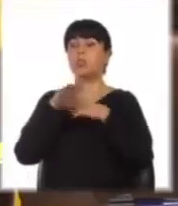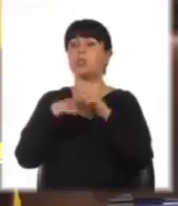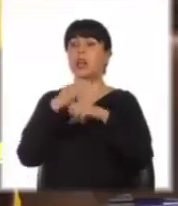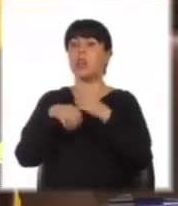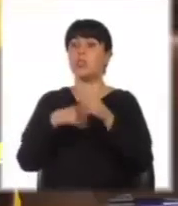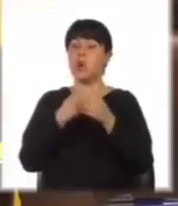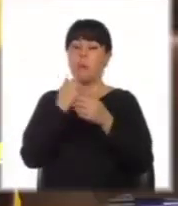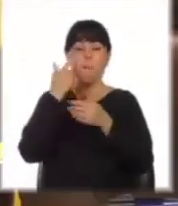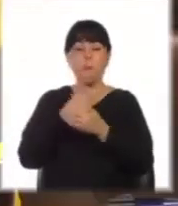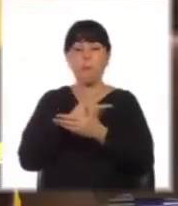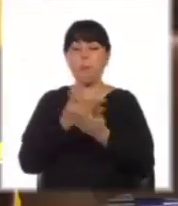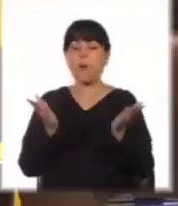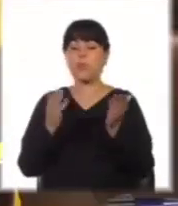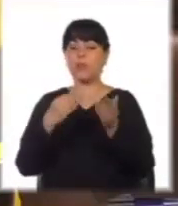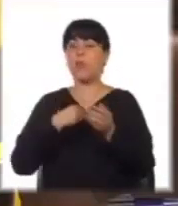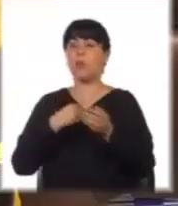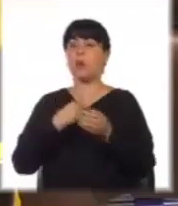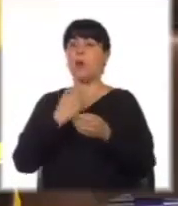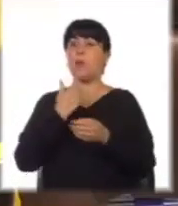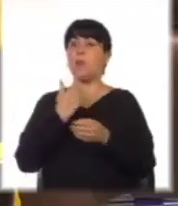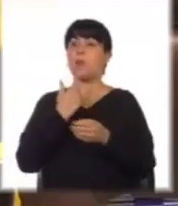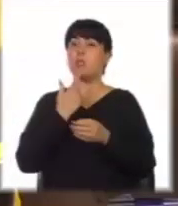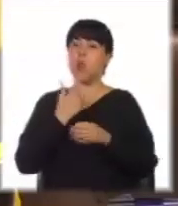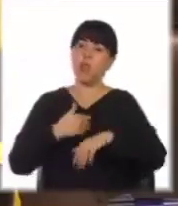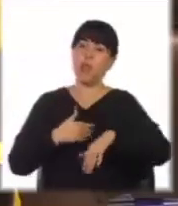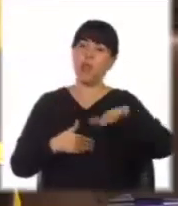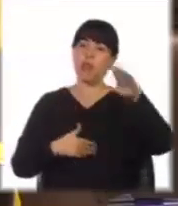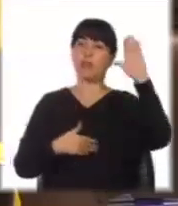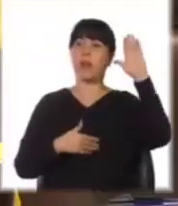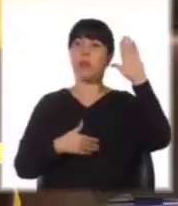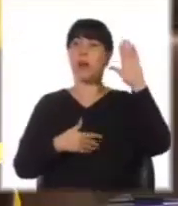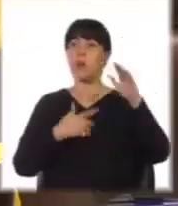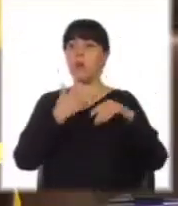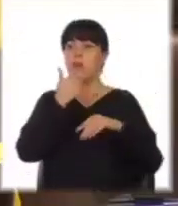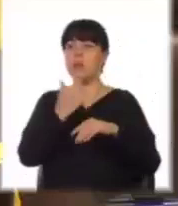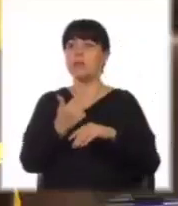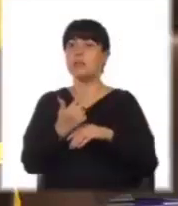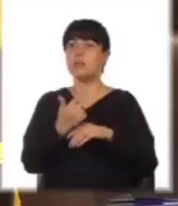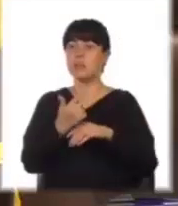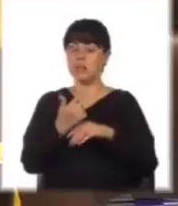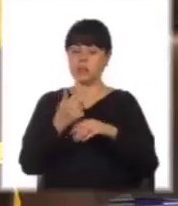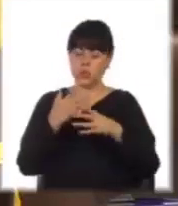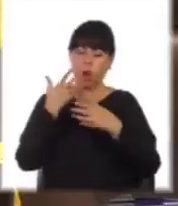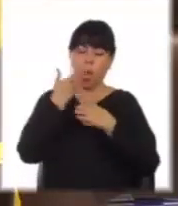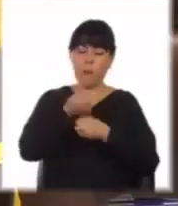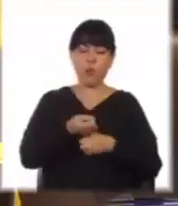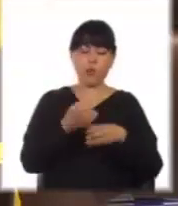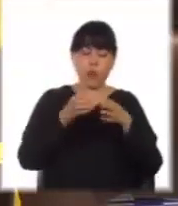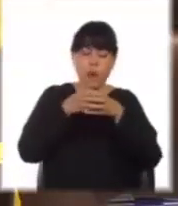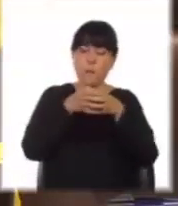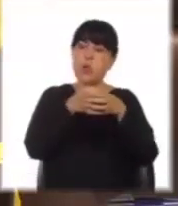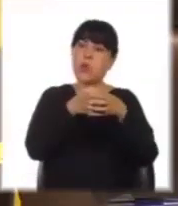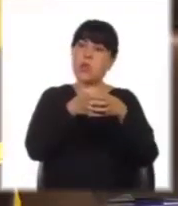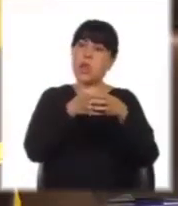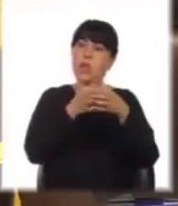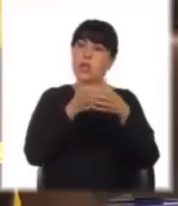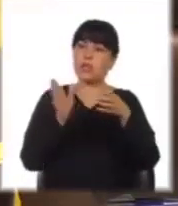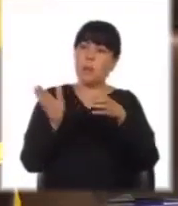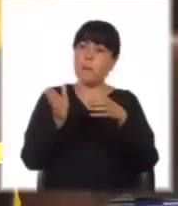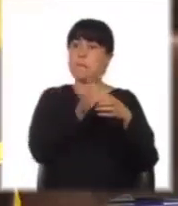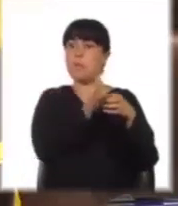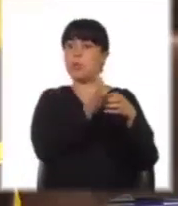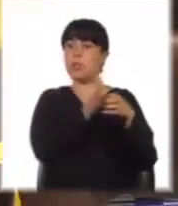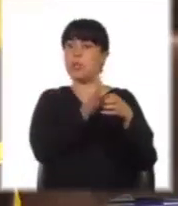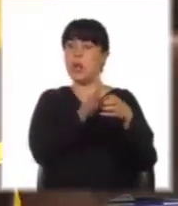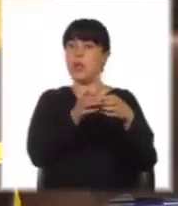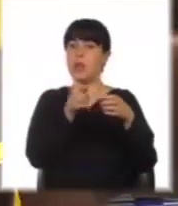voluntad política de levantar la mano y de estar del lado de las minorías postergadas. Ese es nuestro lugar y esa